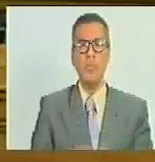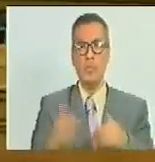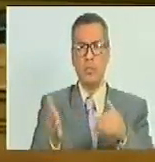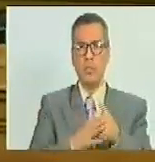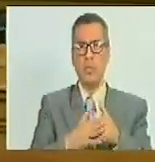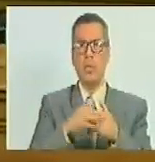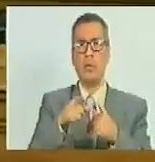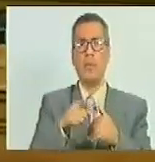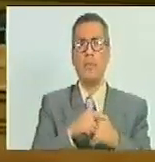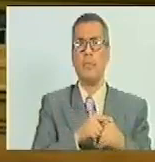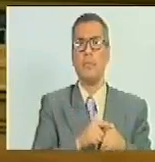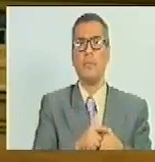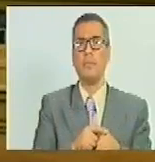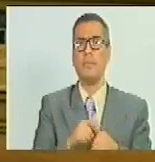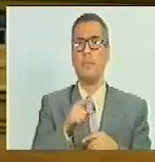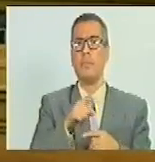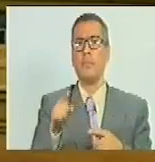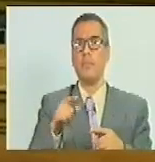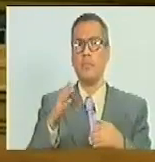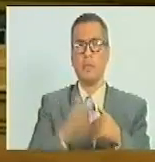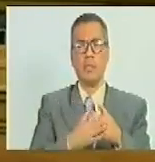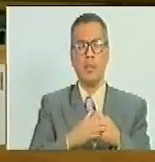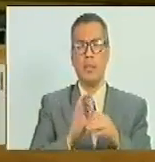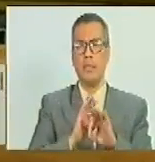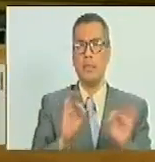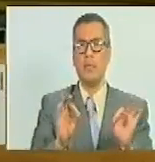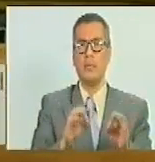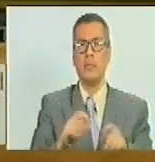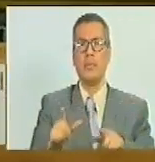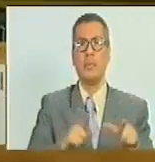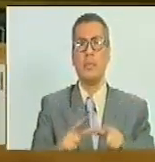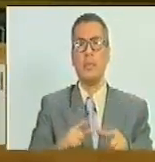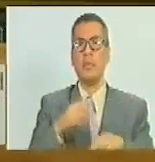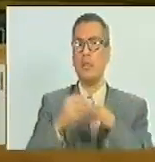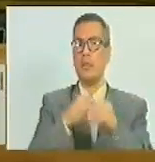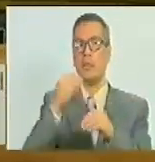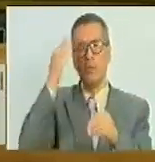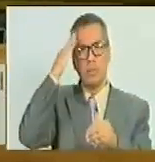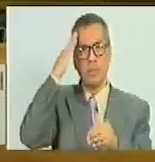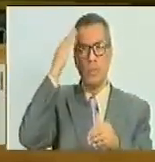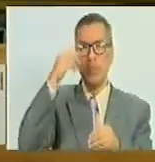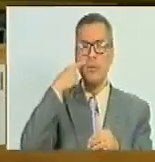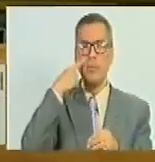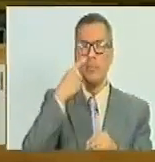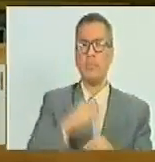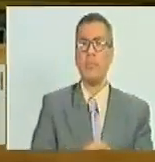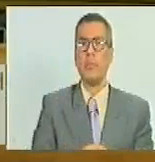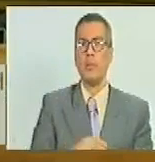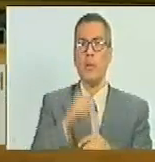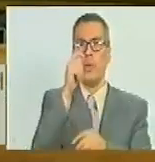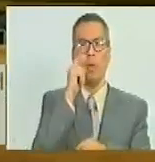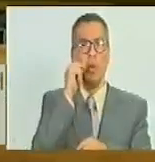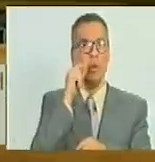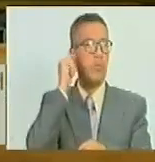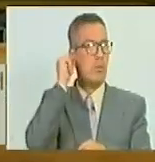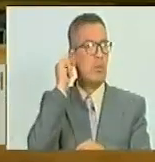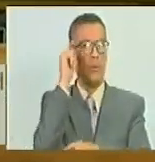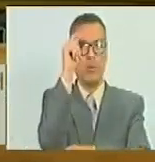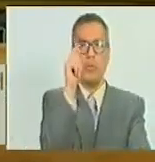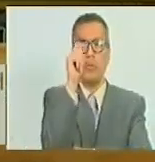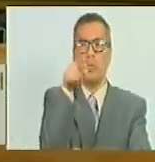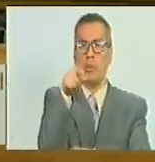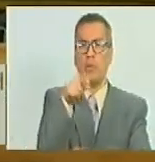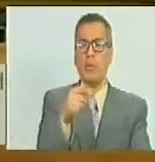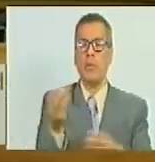cerrar. Se cierra. En consideración, las diputadas y diputados que